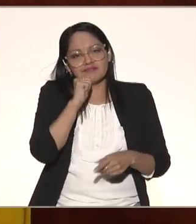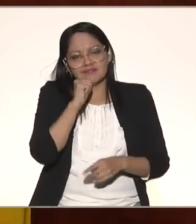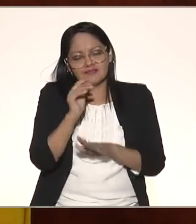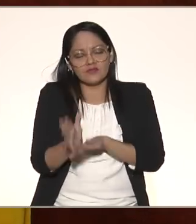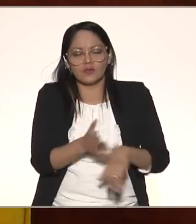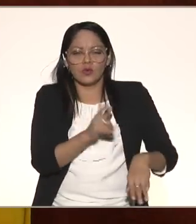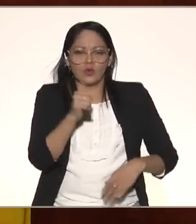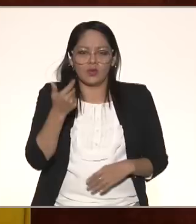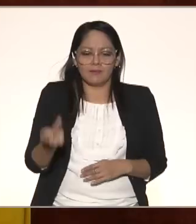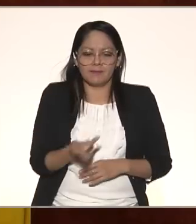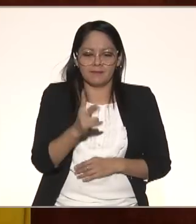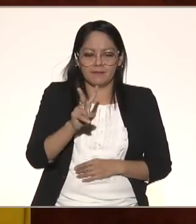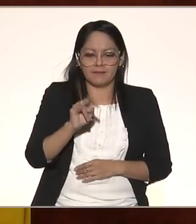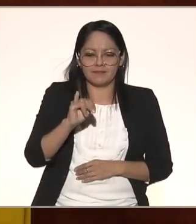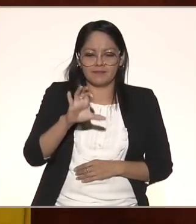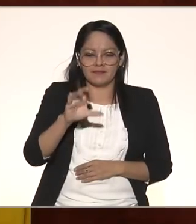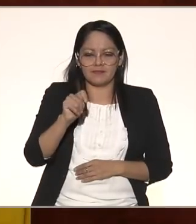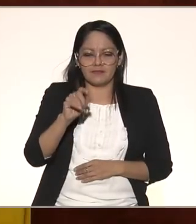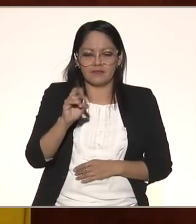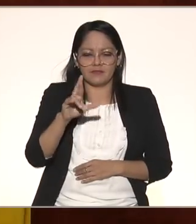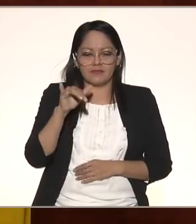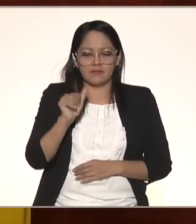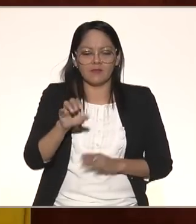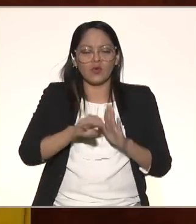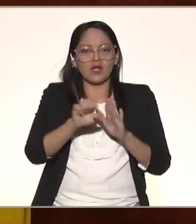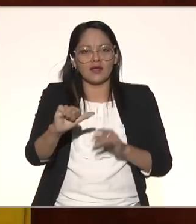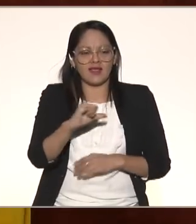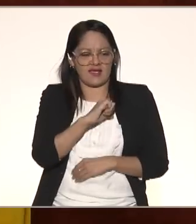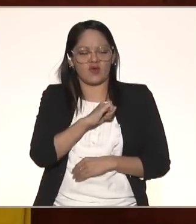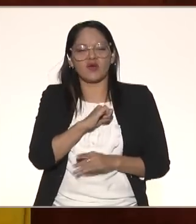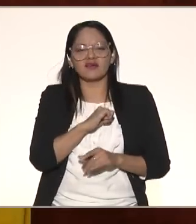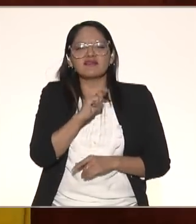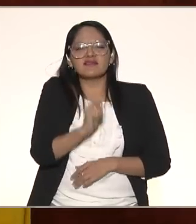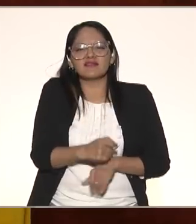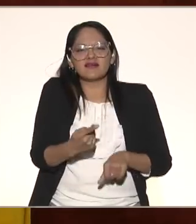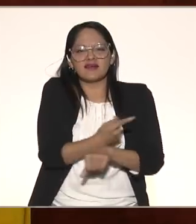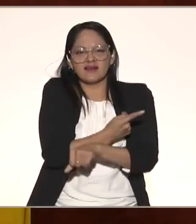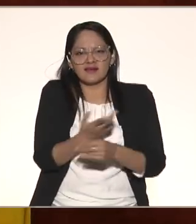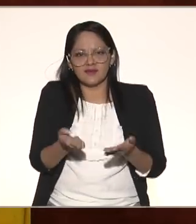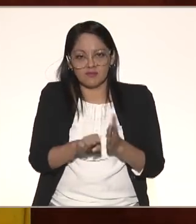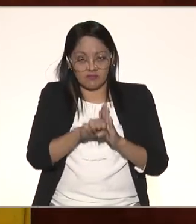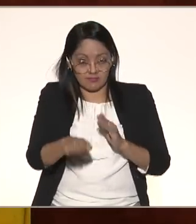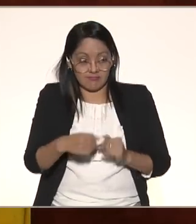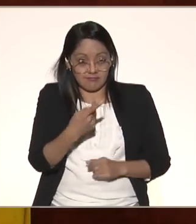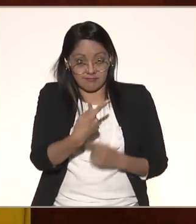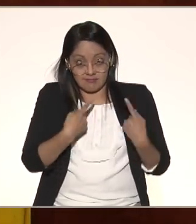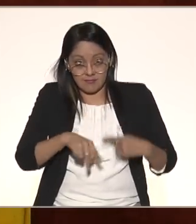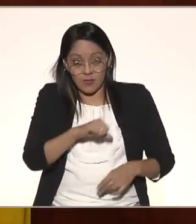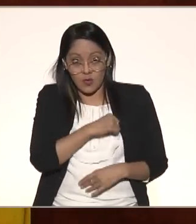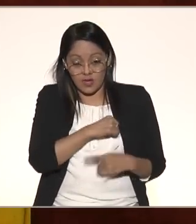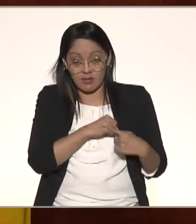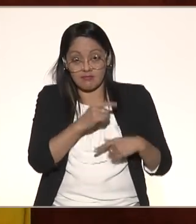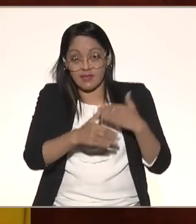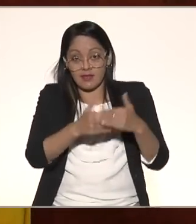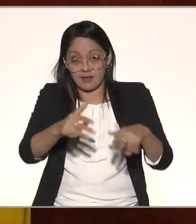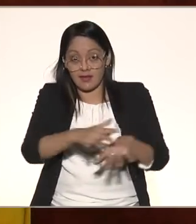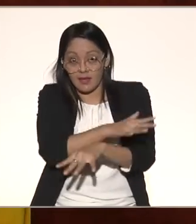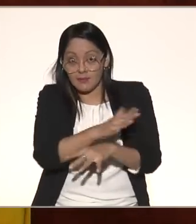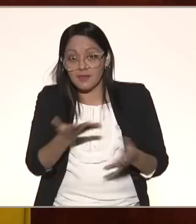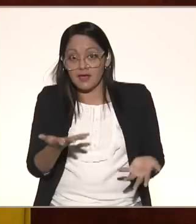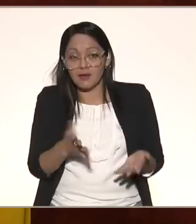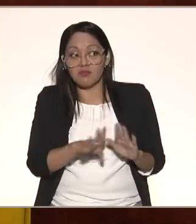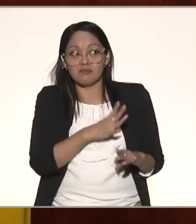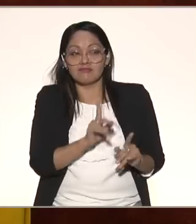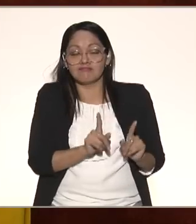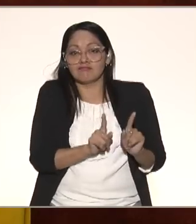otra pregunta de Victoria, ¿qué pasa con el egoísmo en las relaciones? ¿Este tipo de personas cambian? Porque a veces nos quedamos con